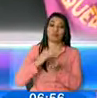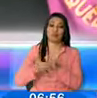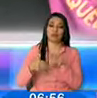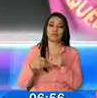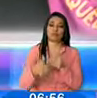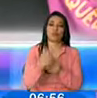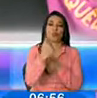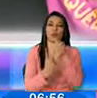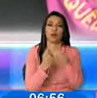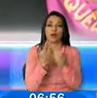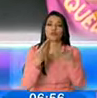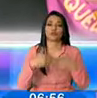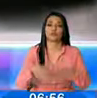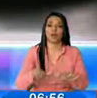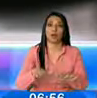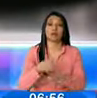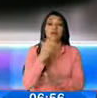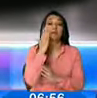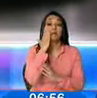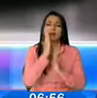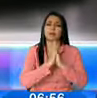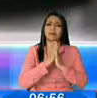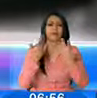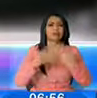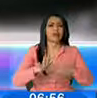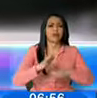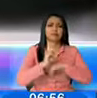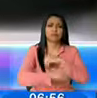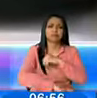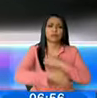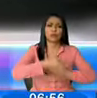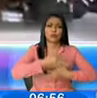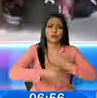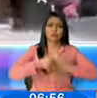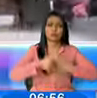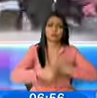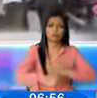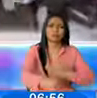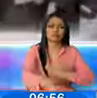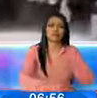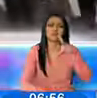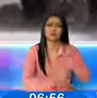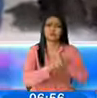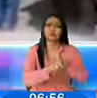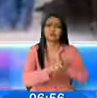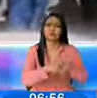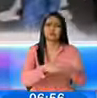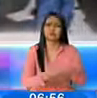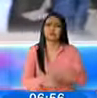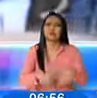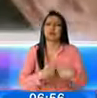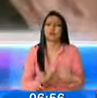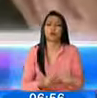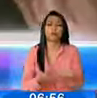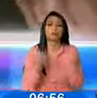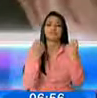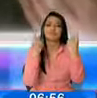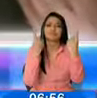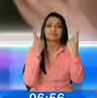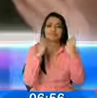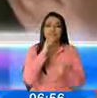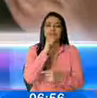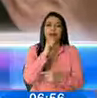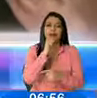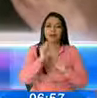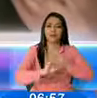madre exige justicia, ya que las circunstancias del fallecimiento de la menor aún no han sido esclarecidas. Uno de mis derechos